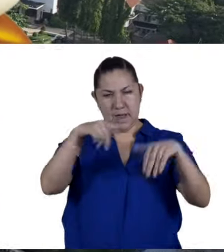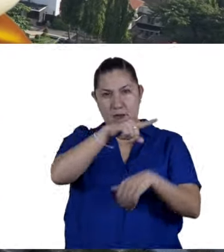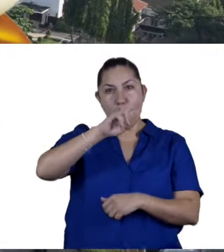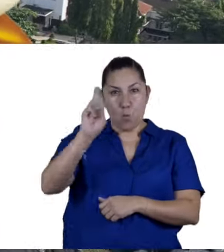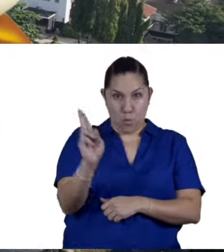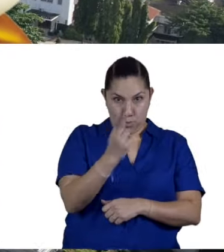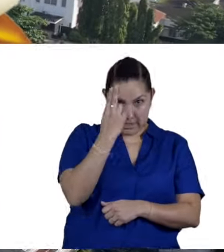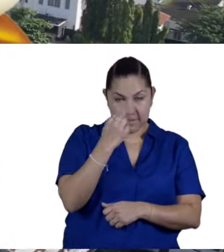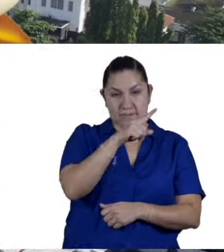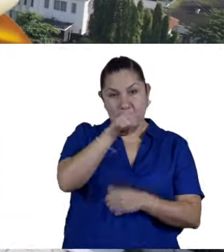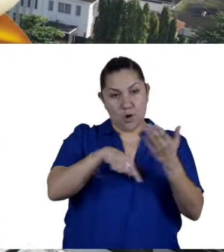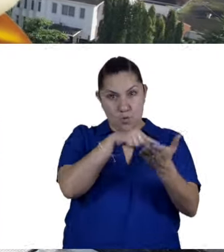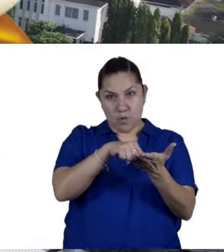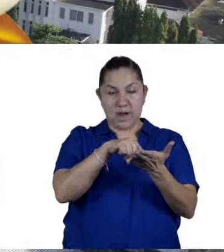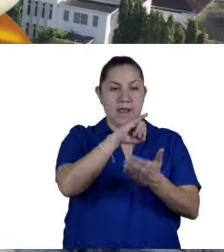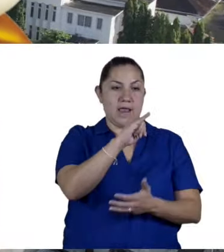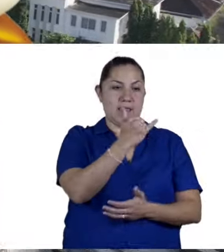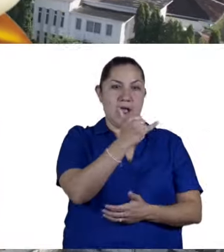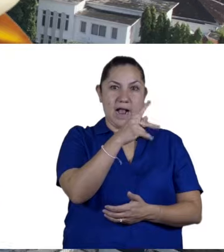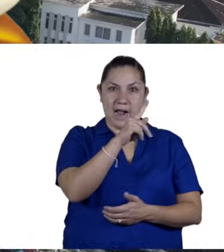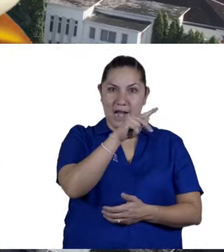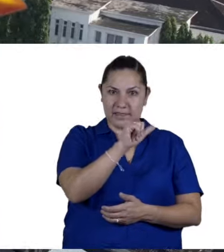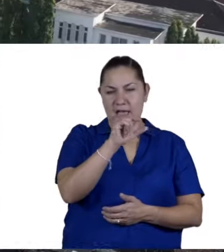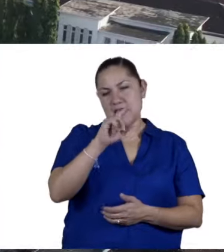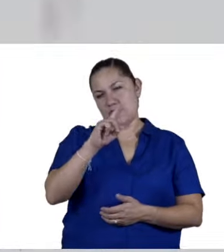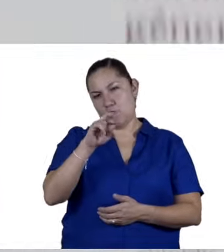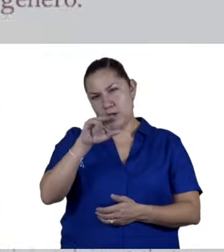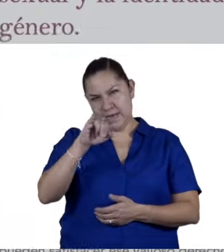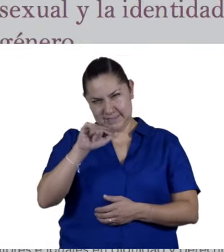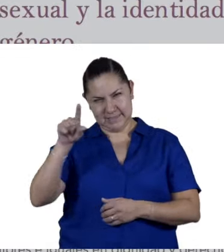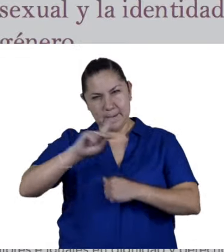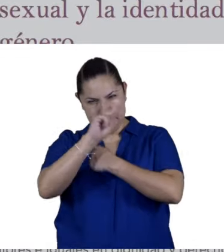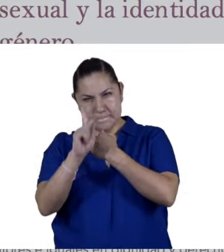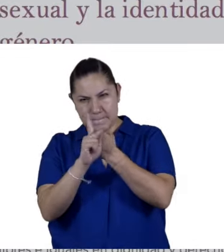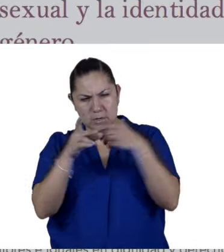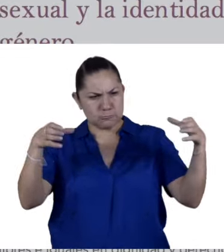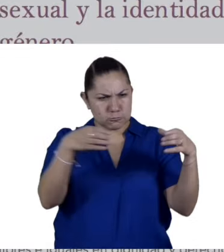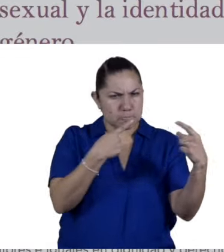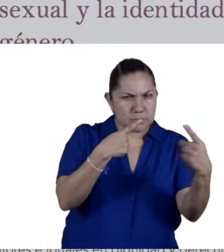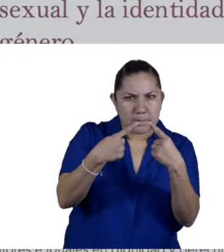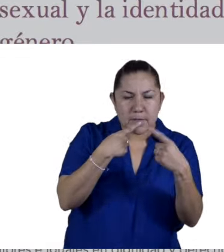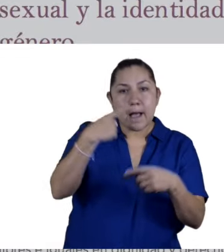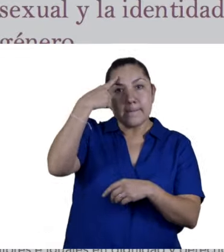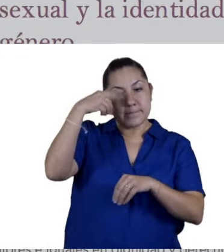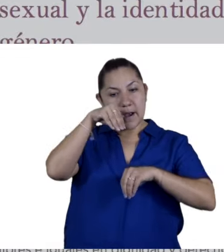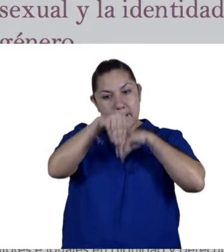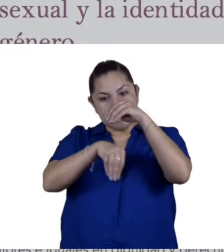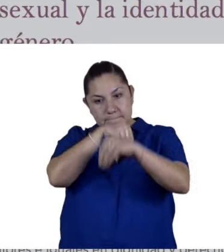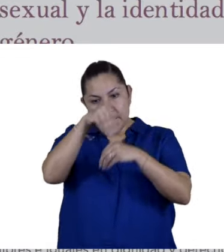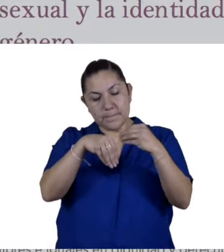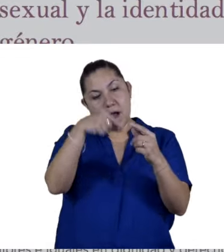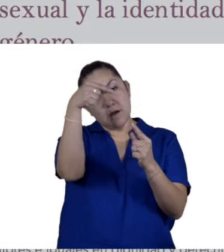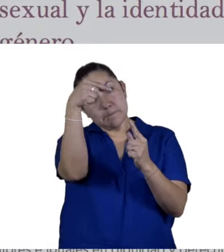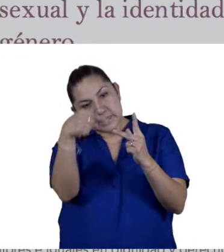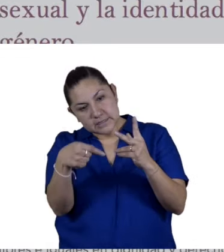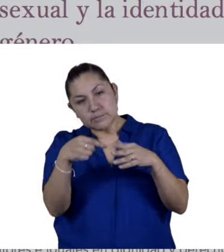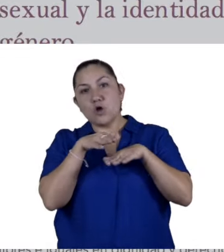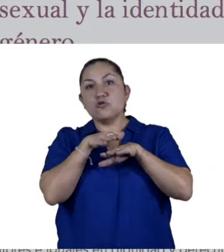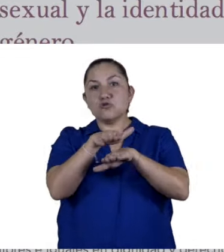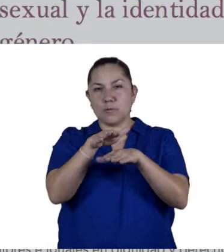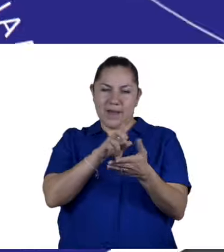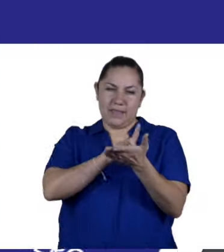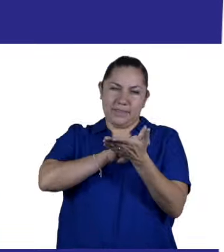Universidad de Gad Hamada en Yogyakarta, Indonesia, para adoptar los principios de Yogyakarta sobre la